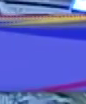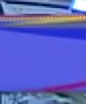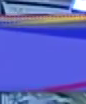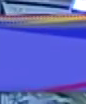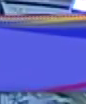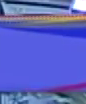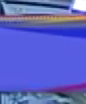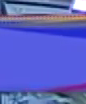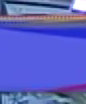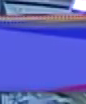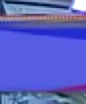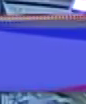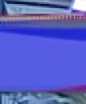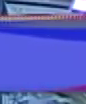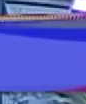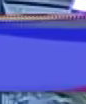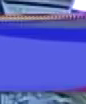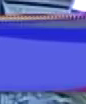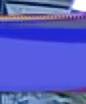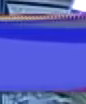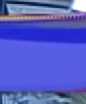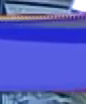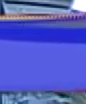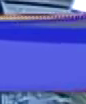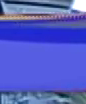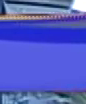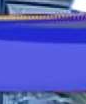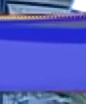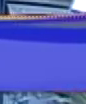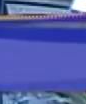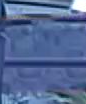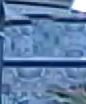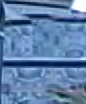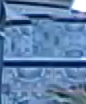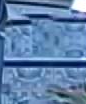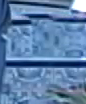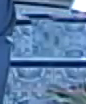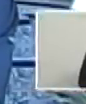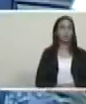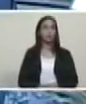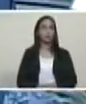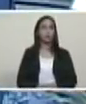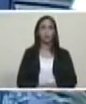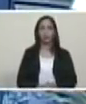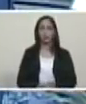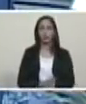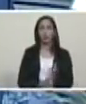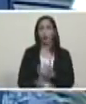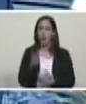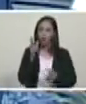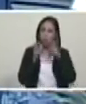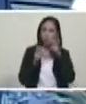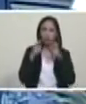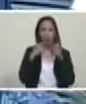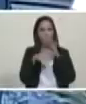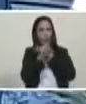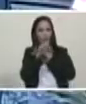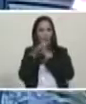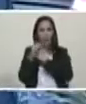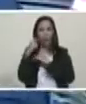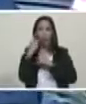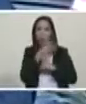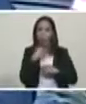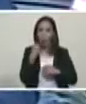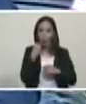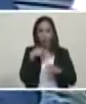estado Miranda, Héctor Rodríguez. Muy bien, Héctor, excelente. Uno sí aprende de la juventud. Yo sí aprendo de los muchachos,